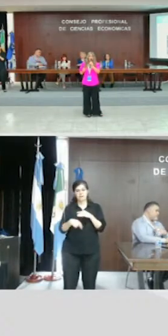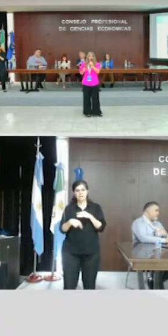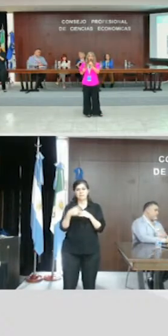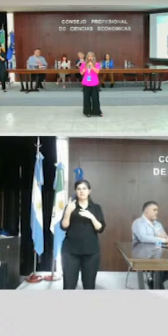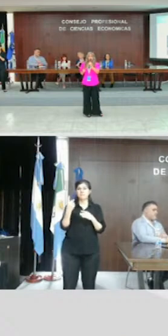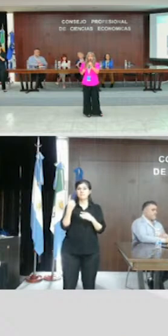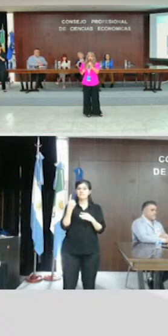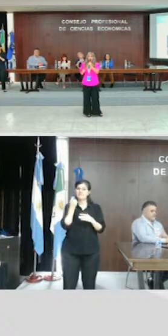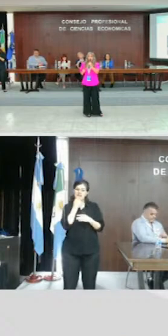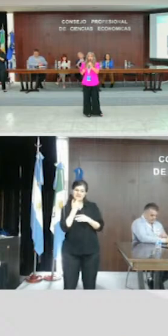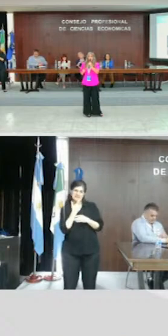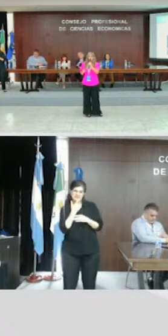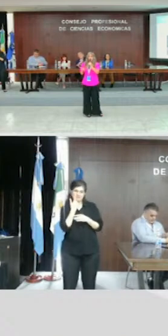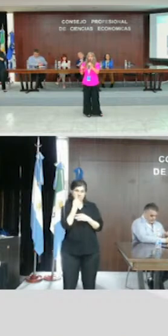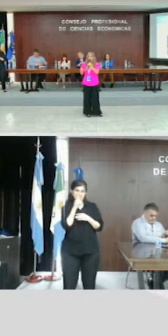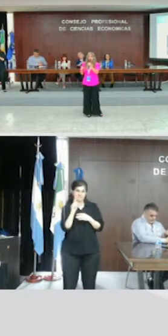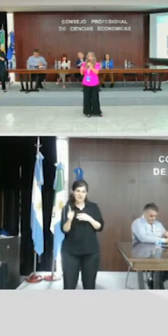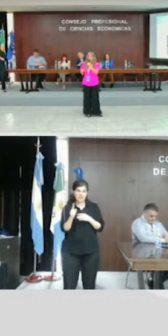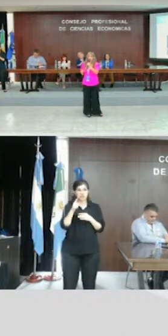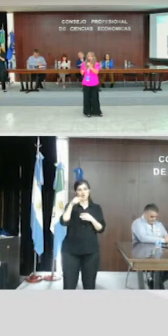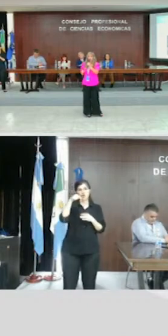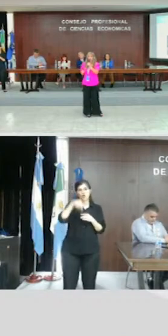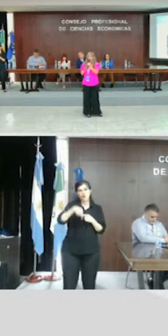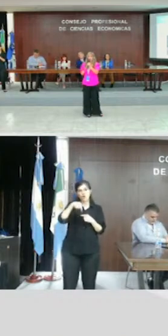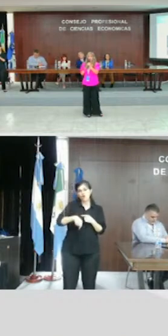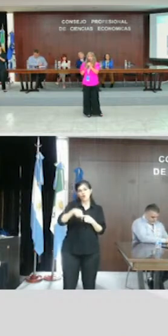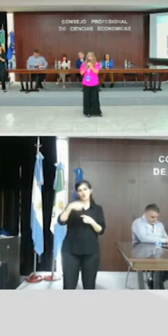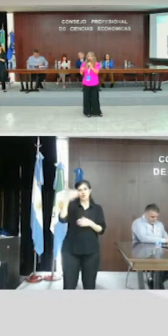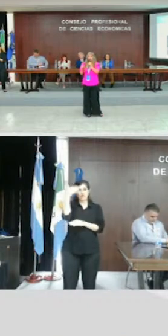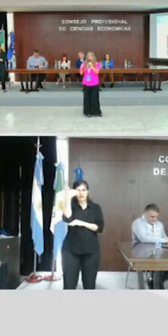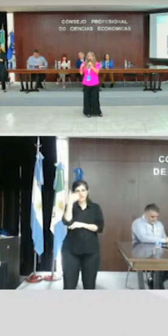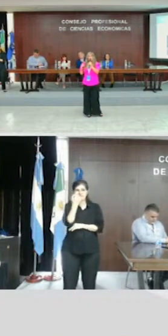se está diciendo y se está remarcando,